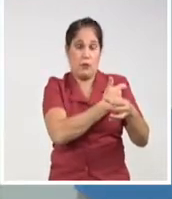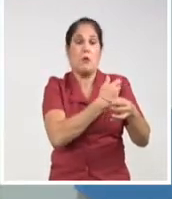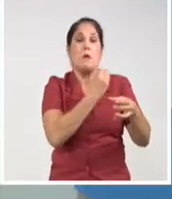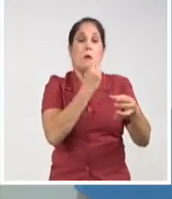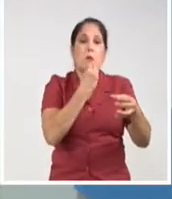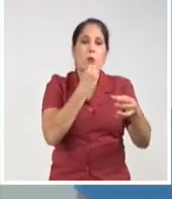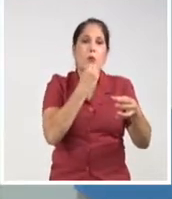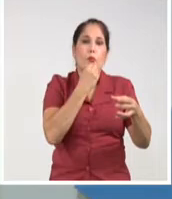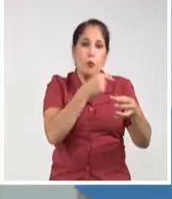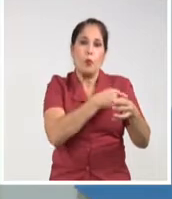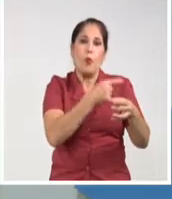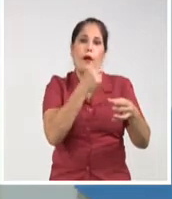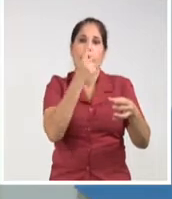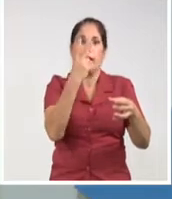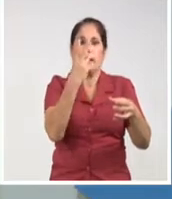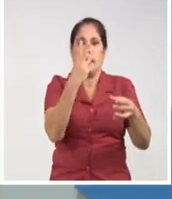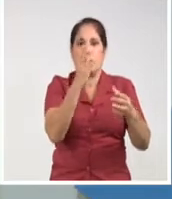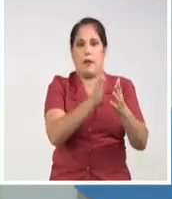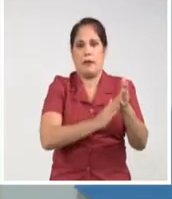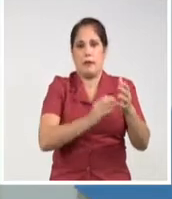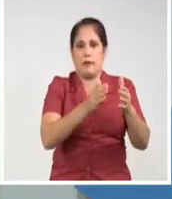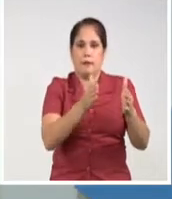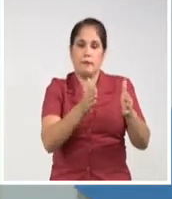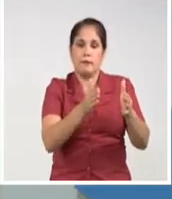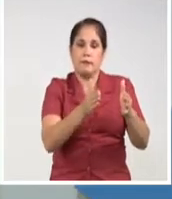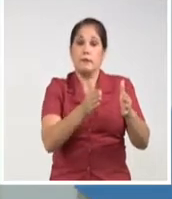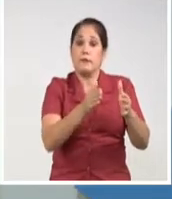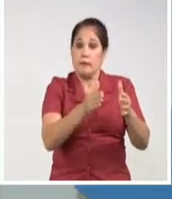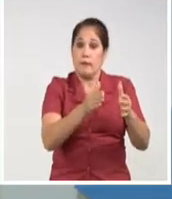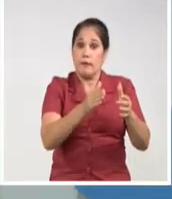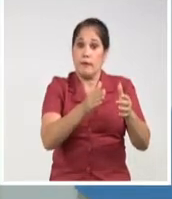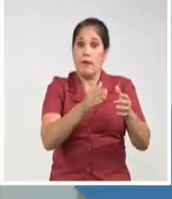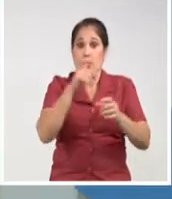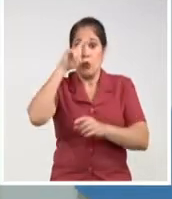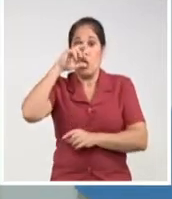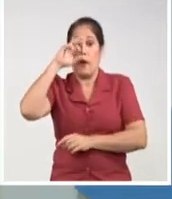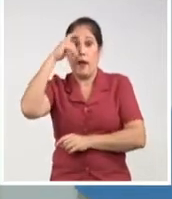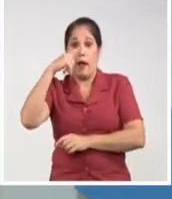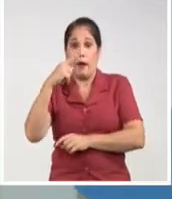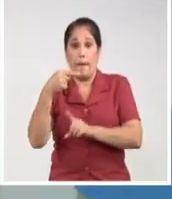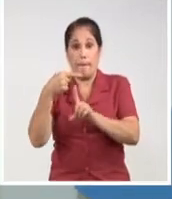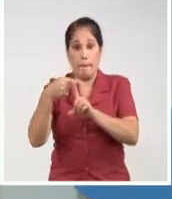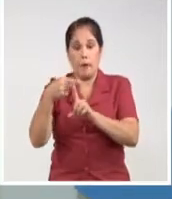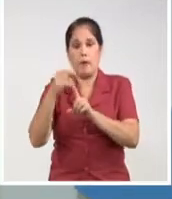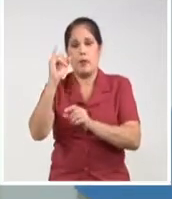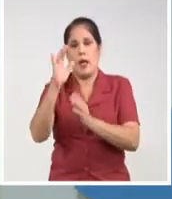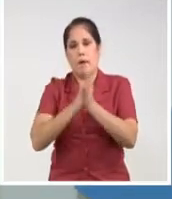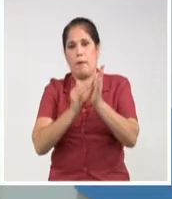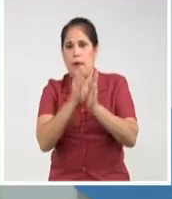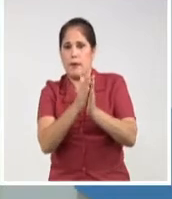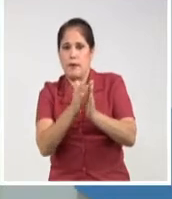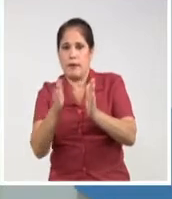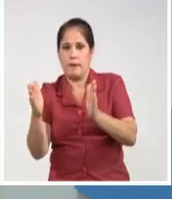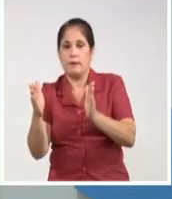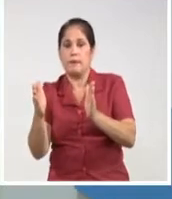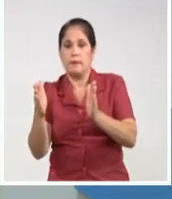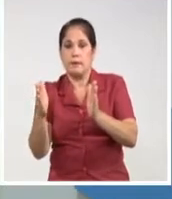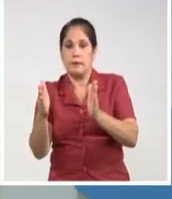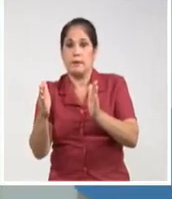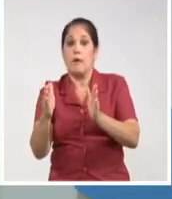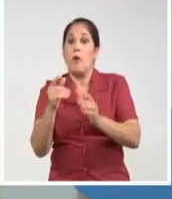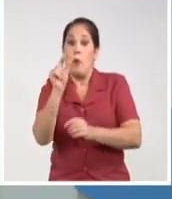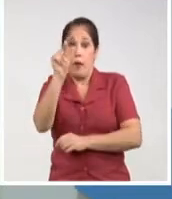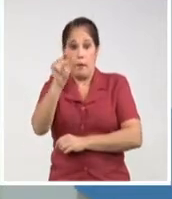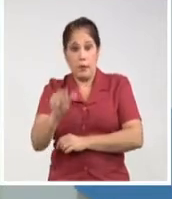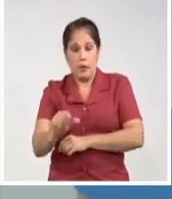haber transcurrido 3 meses. Y en el caso de la Soberana Plus, hasta 6 meses. Es decir, que si una